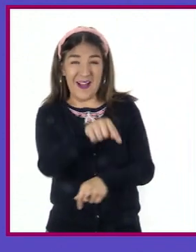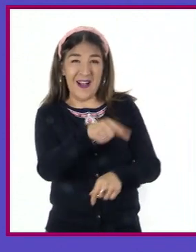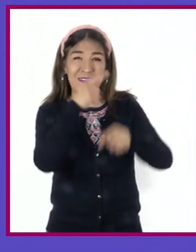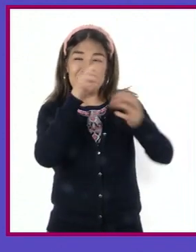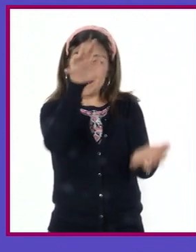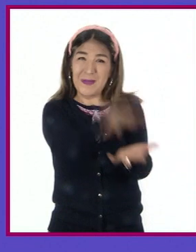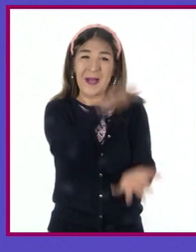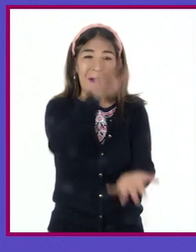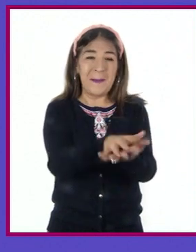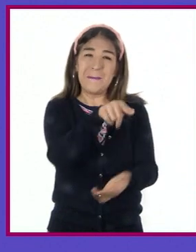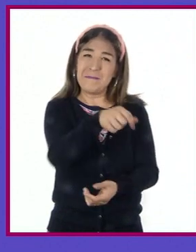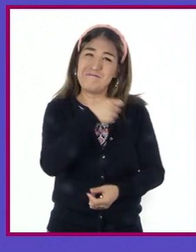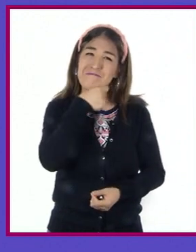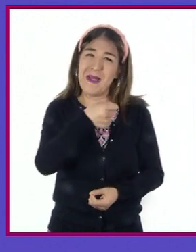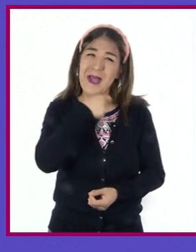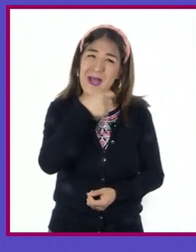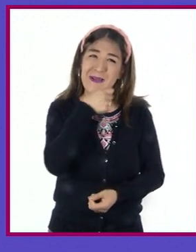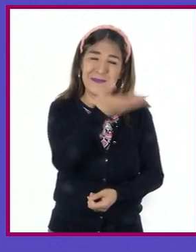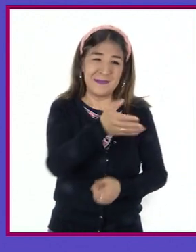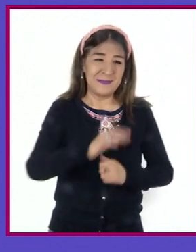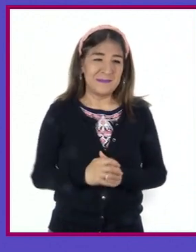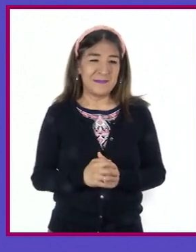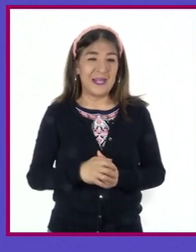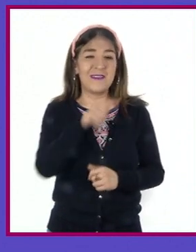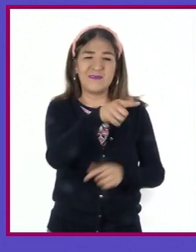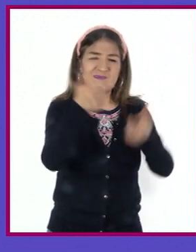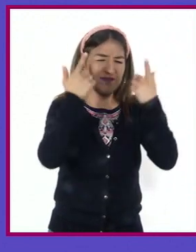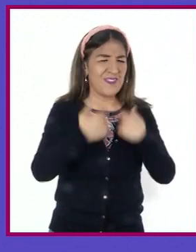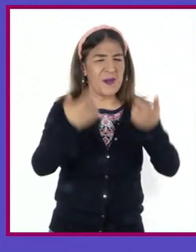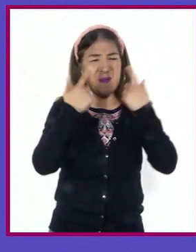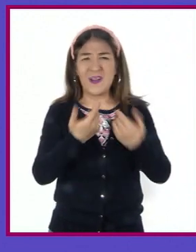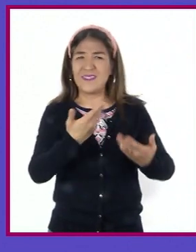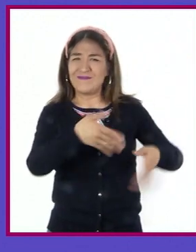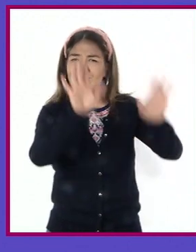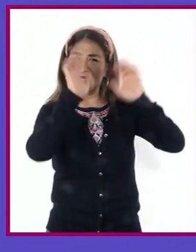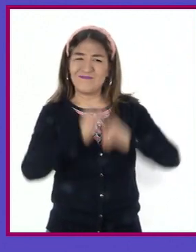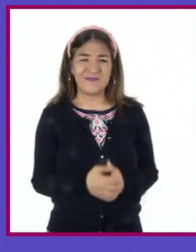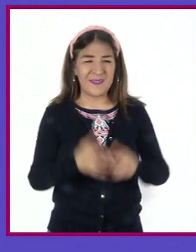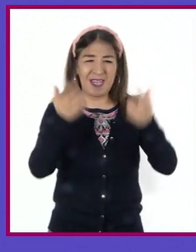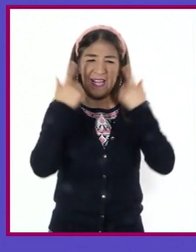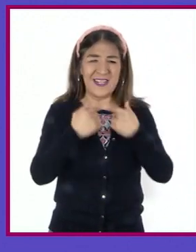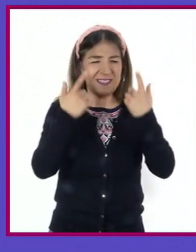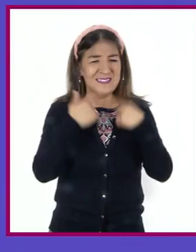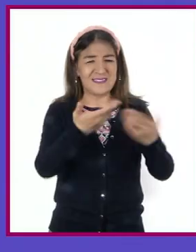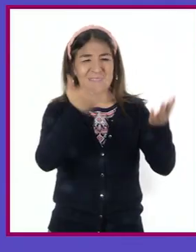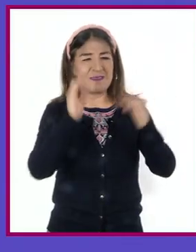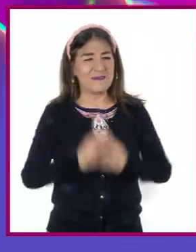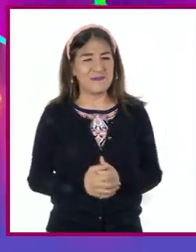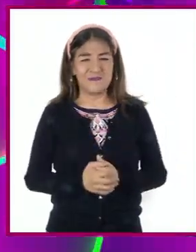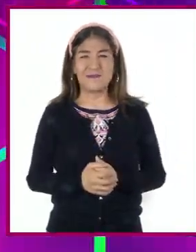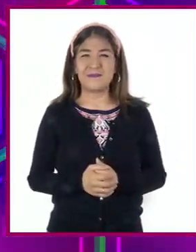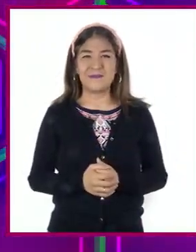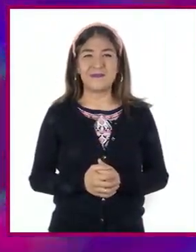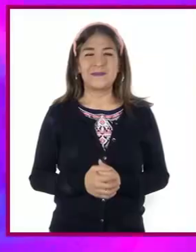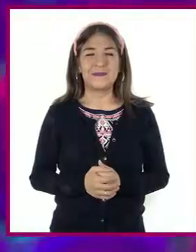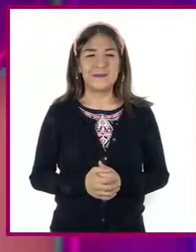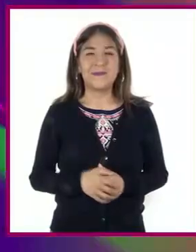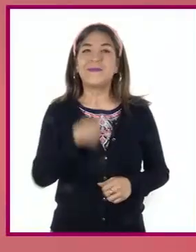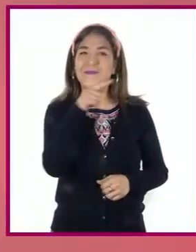nariz superlativa. Érase una nariz sayón y escriba. Érase un peje espada muy